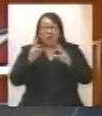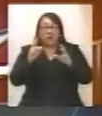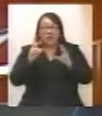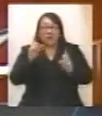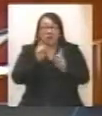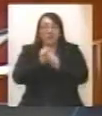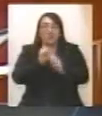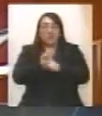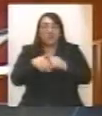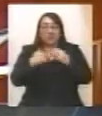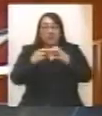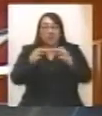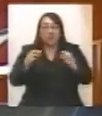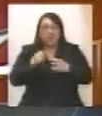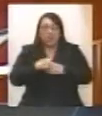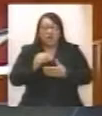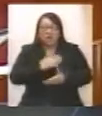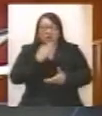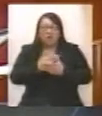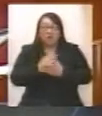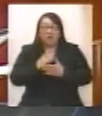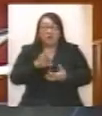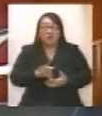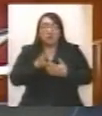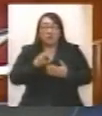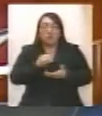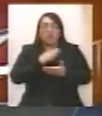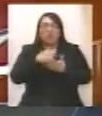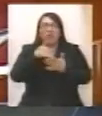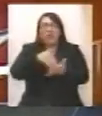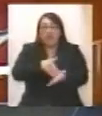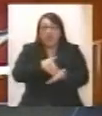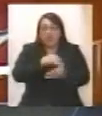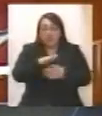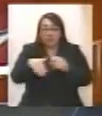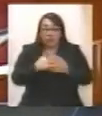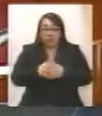directa a la población en situación de especial vulnerabilidad,